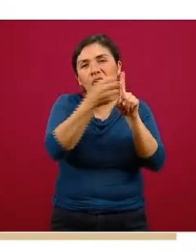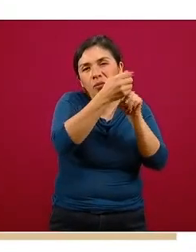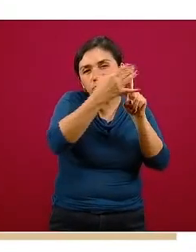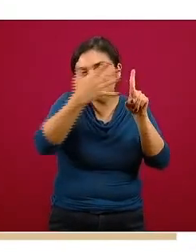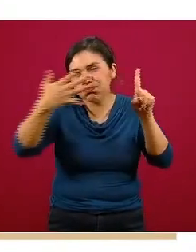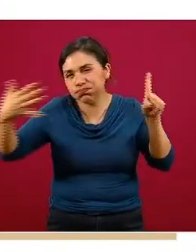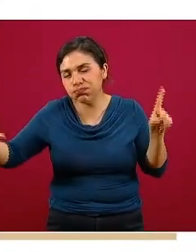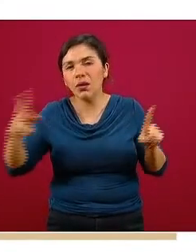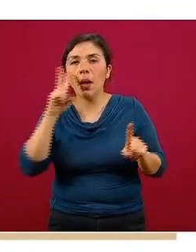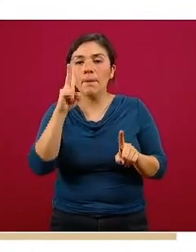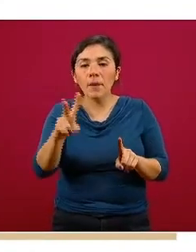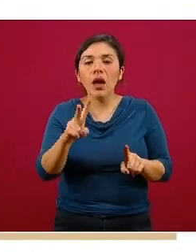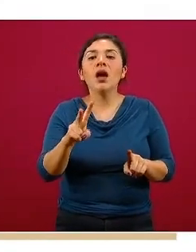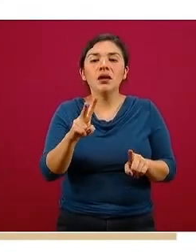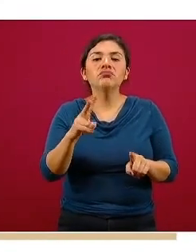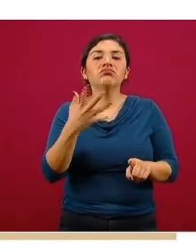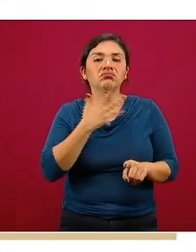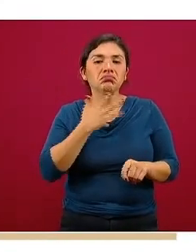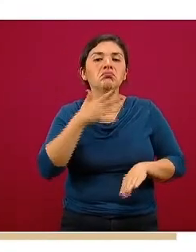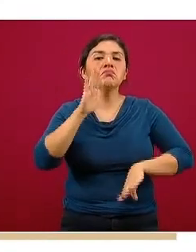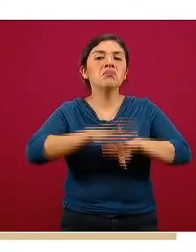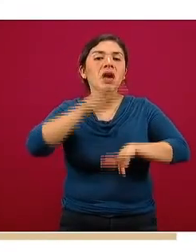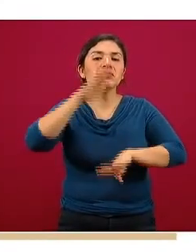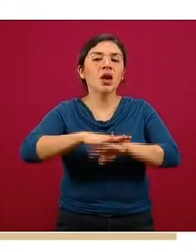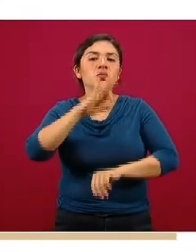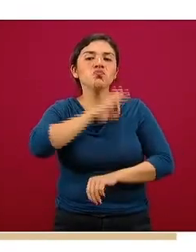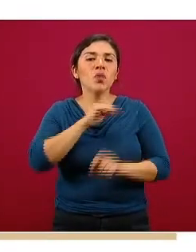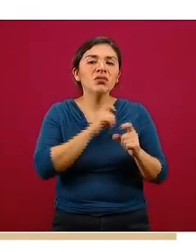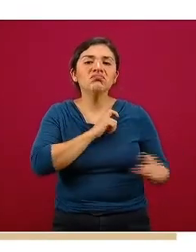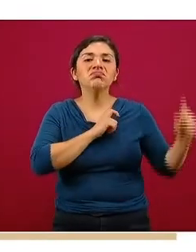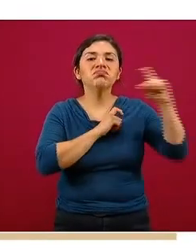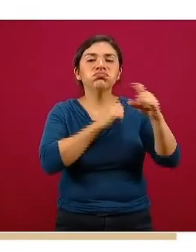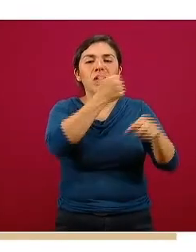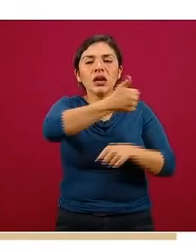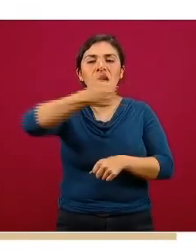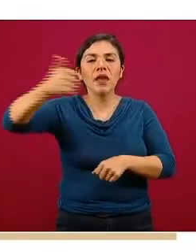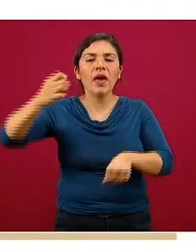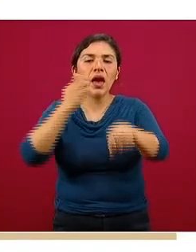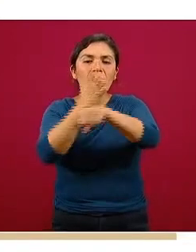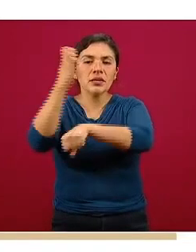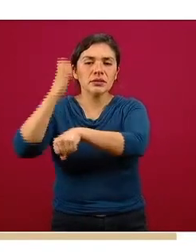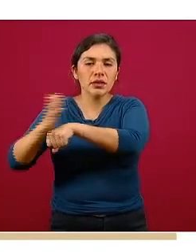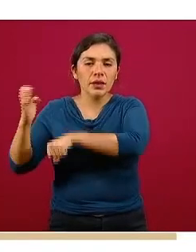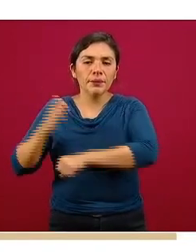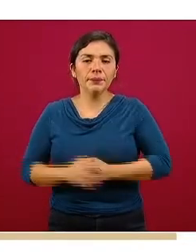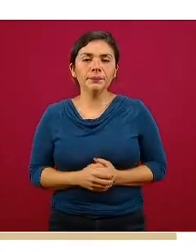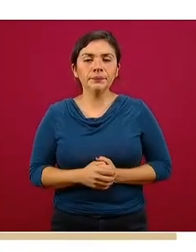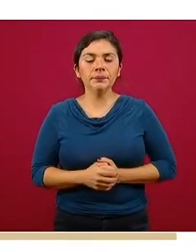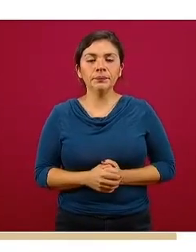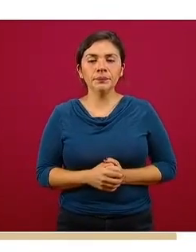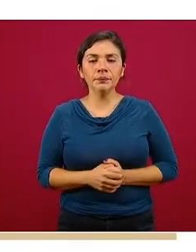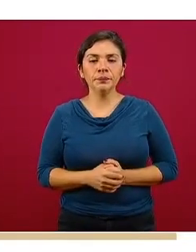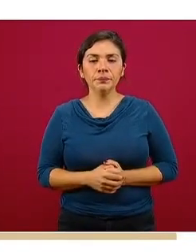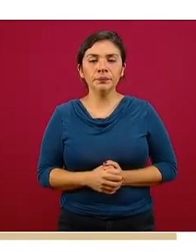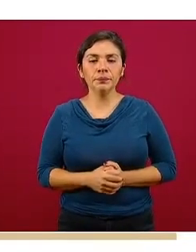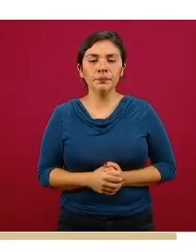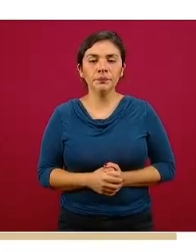federativa, con la misma expectativa del incremento que pudiéramos tener en cada una de ellas. Veamos la